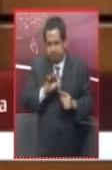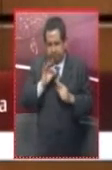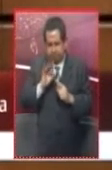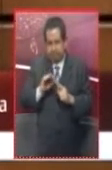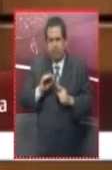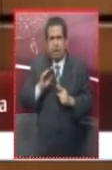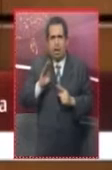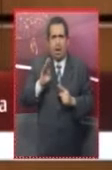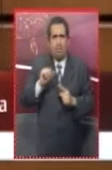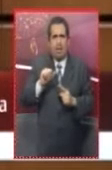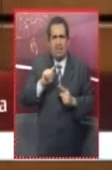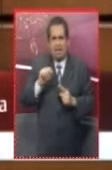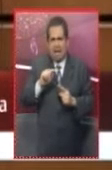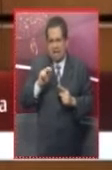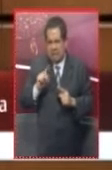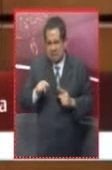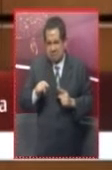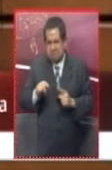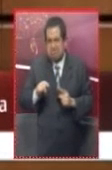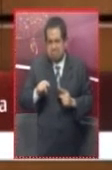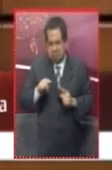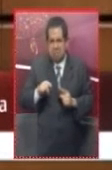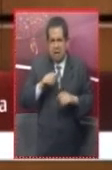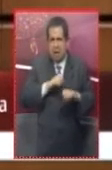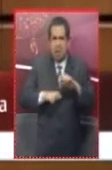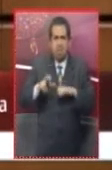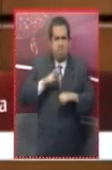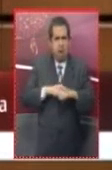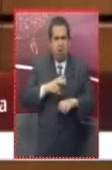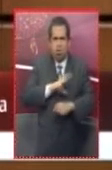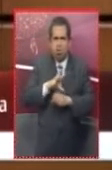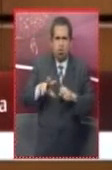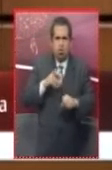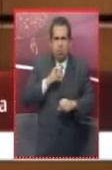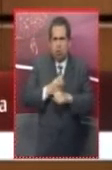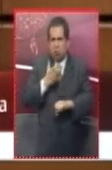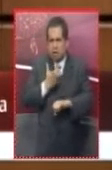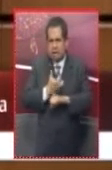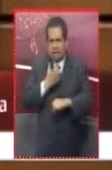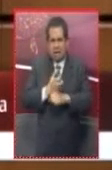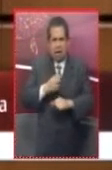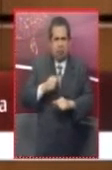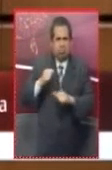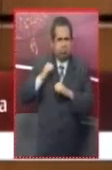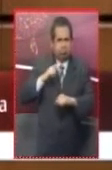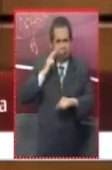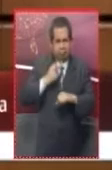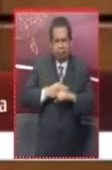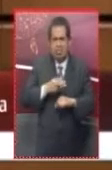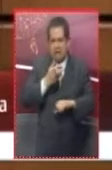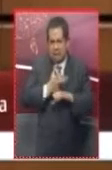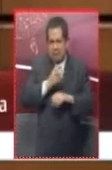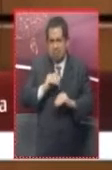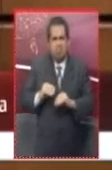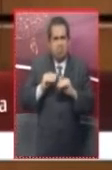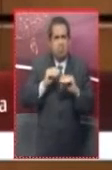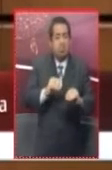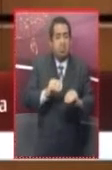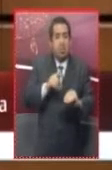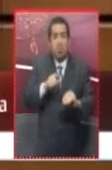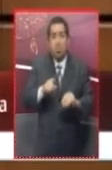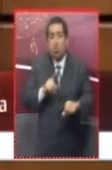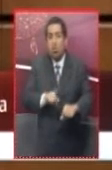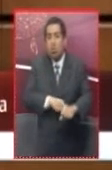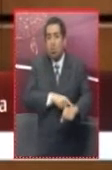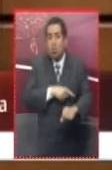Miguel Basáñez como embajador extraordinario y plenipotenciario de México en los Estados Unidos de América, en